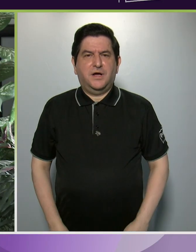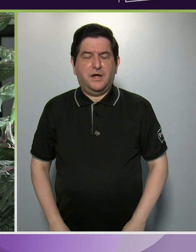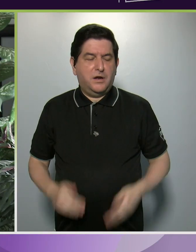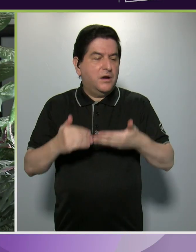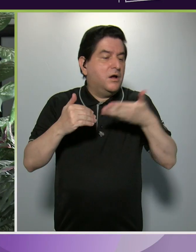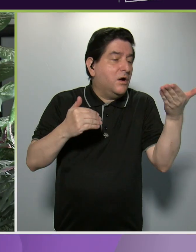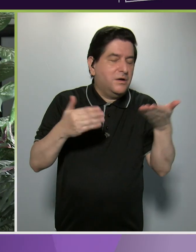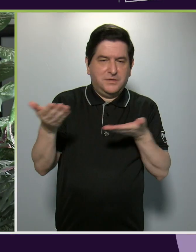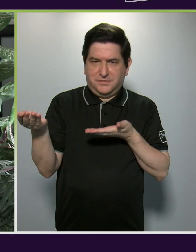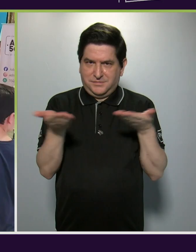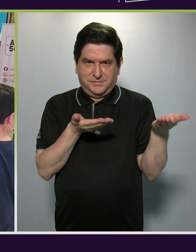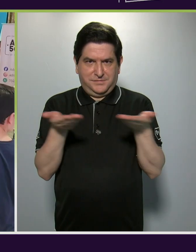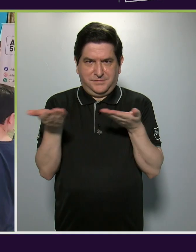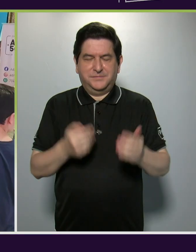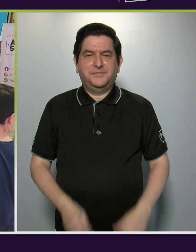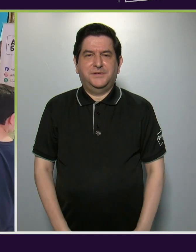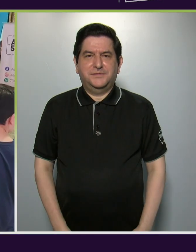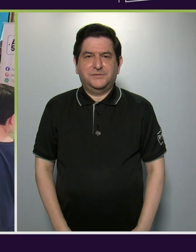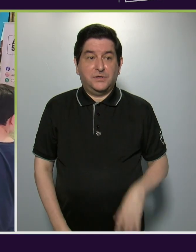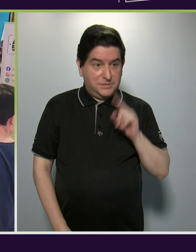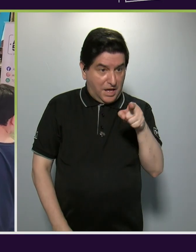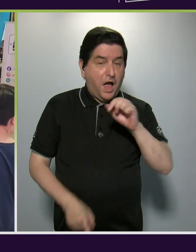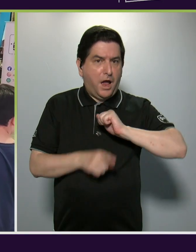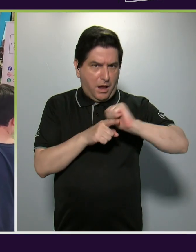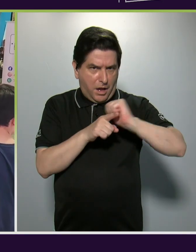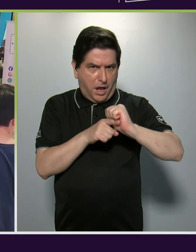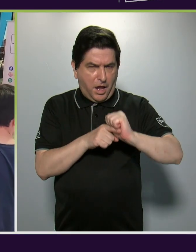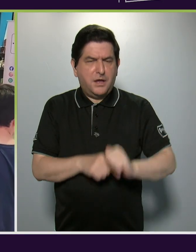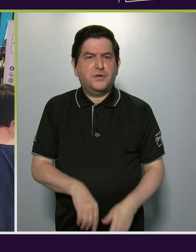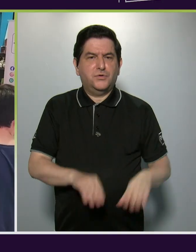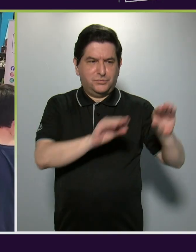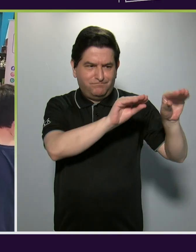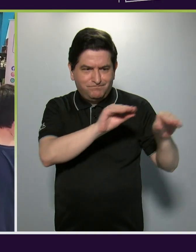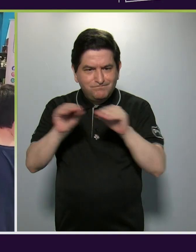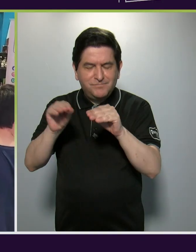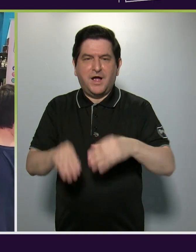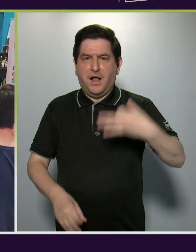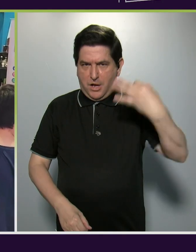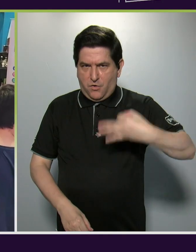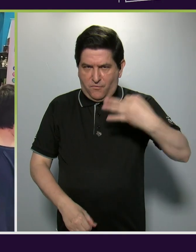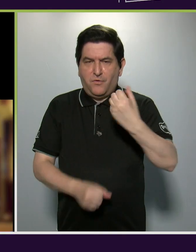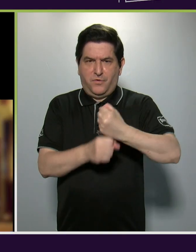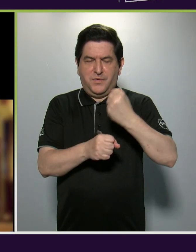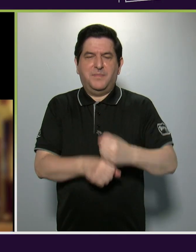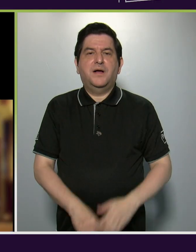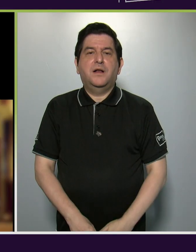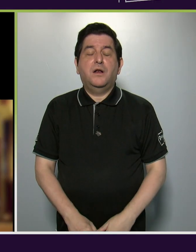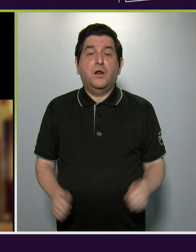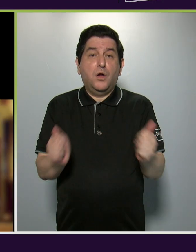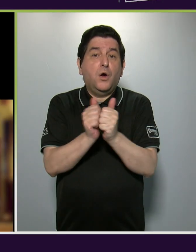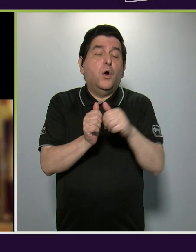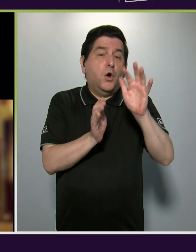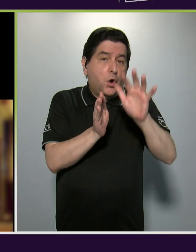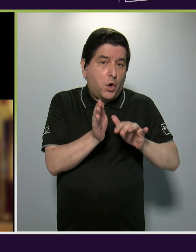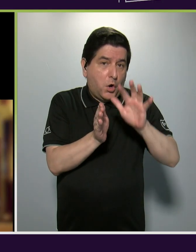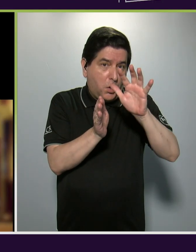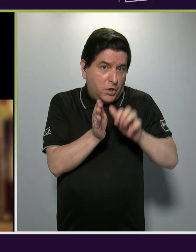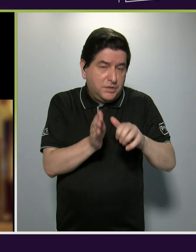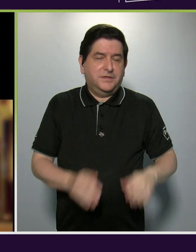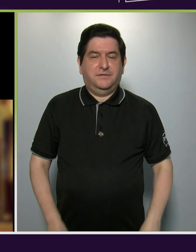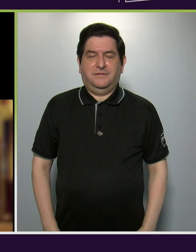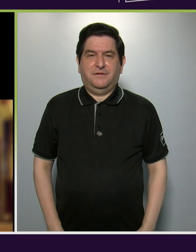bienes y servicios. Nos estamos capacitando para que se trasladen a la formalidad, es decir, que tengan una contabilidad básica,